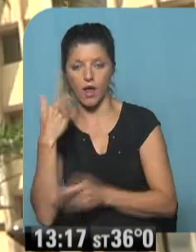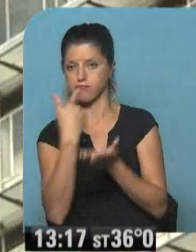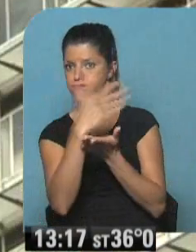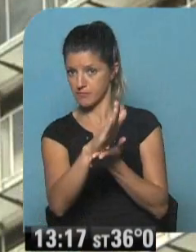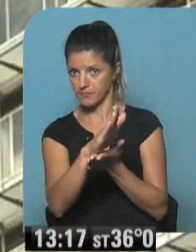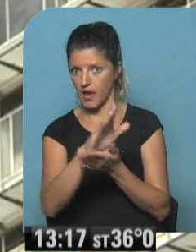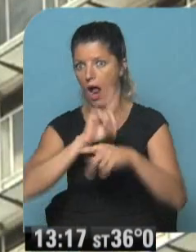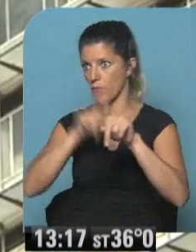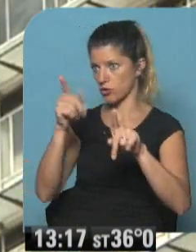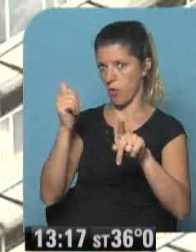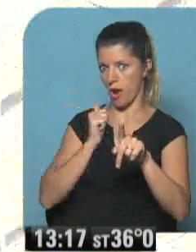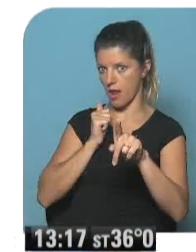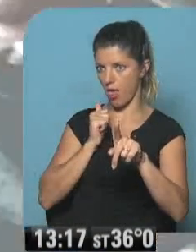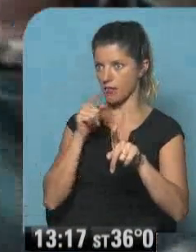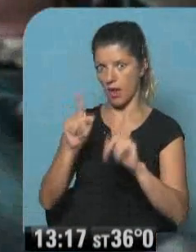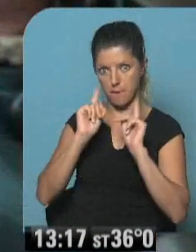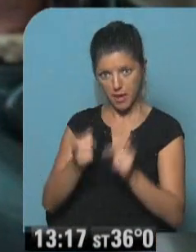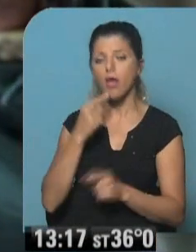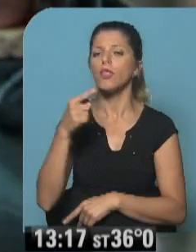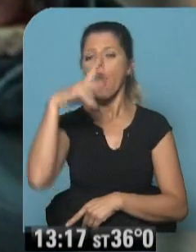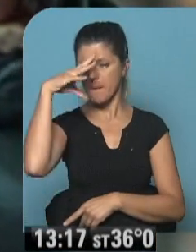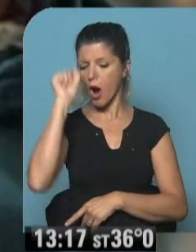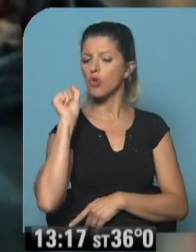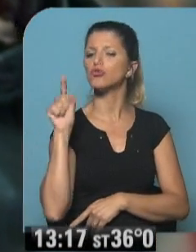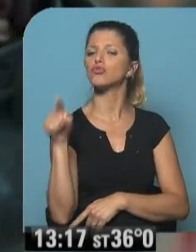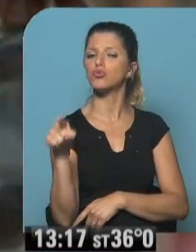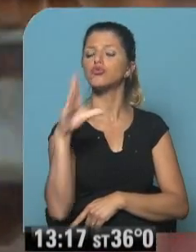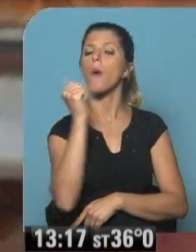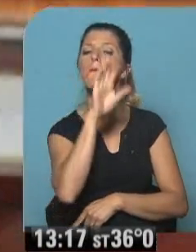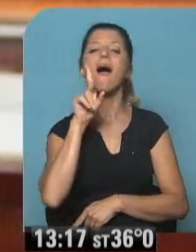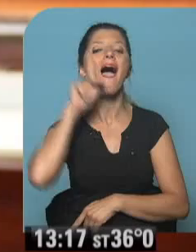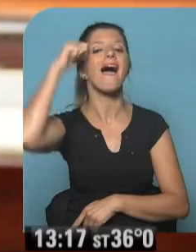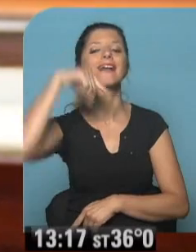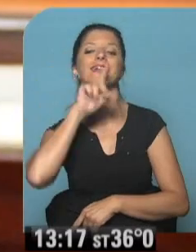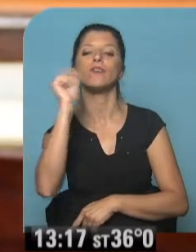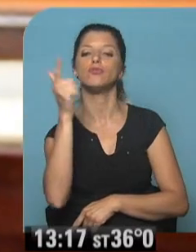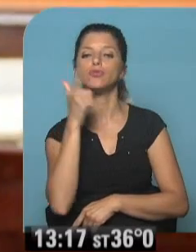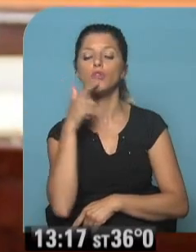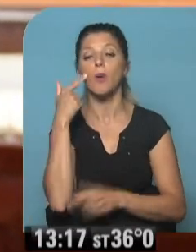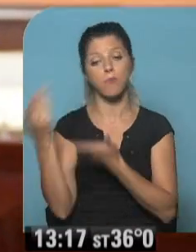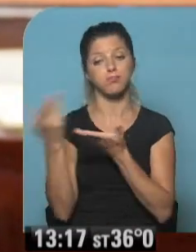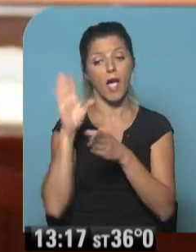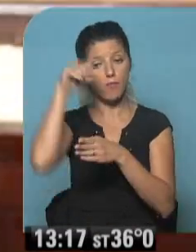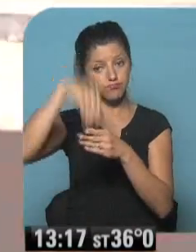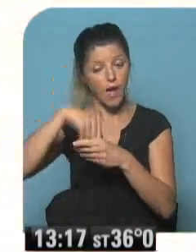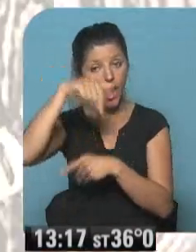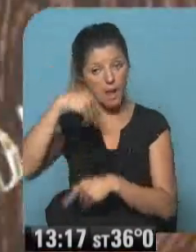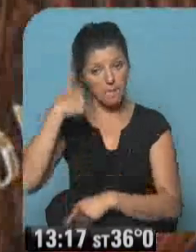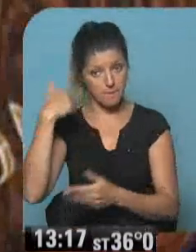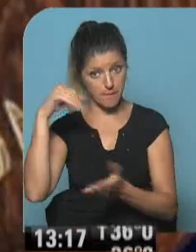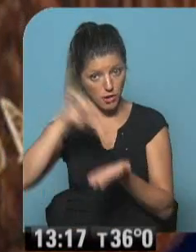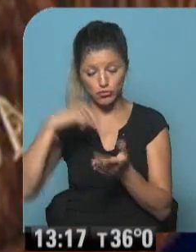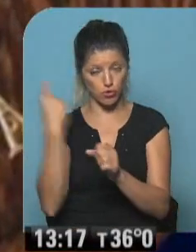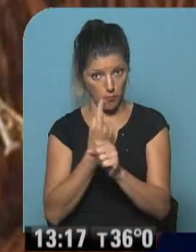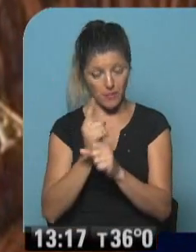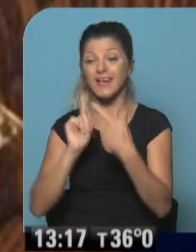manera simétrica, anunciando que el embajador venezolano Wilmer Barrientos dejaba de ser bienvenido en el país, a la vez que declaraba al encargado